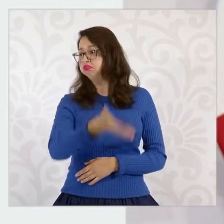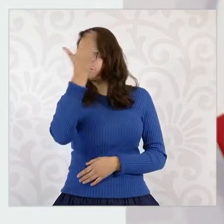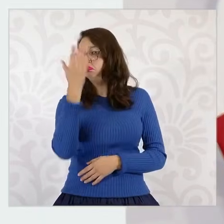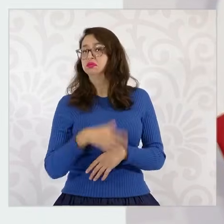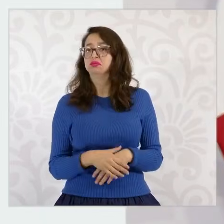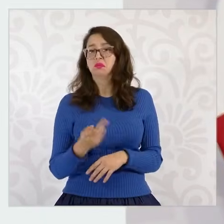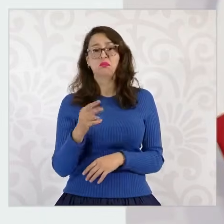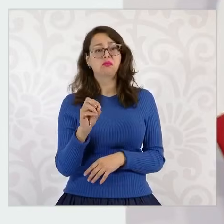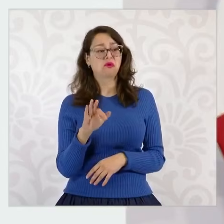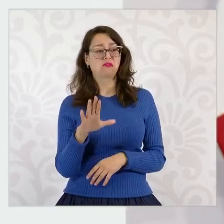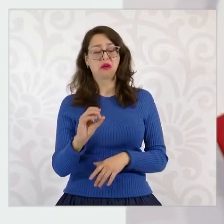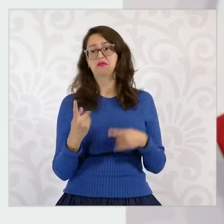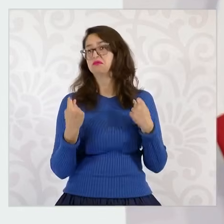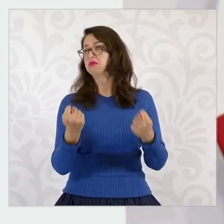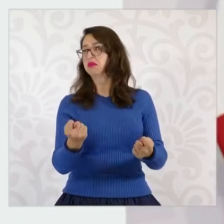Entonces,